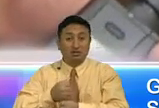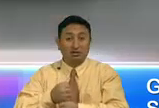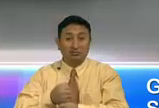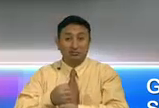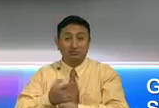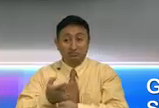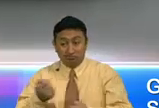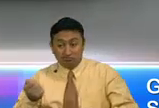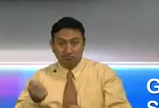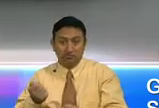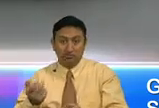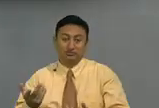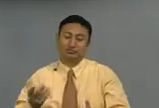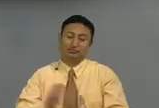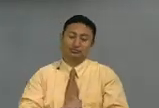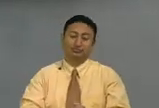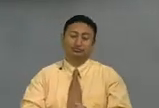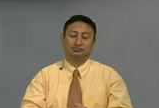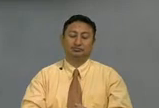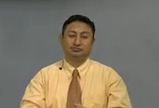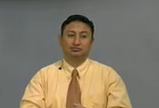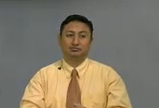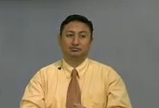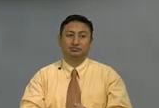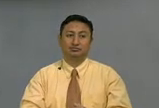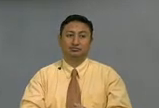maten. Informó José Morales.